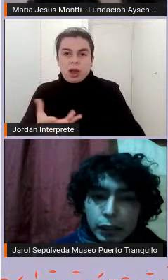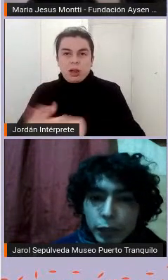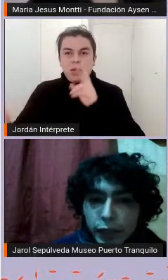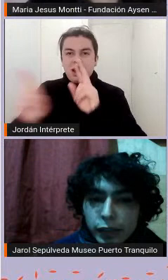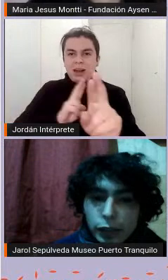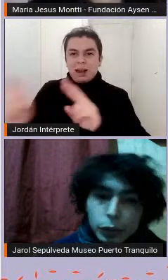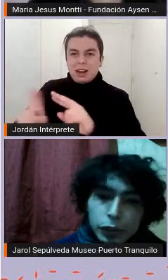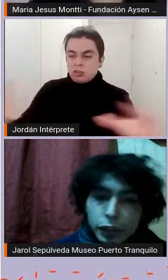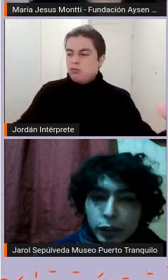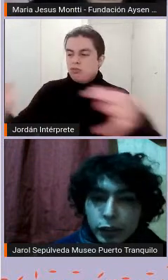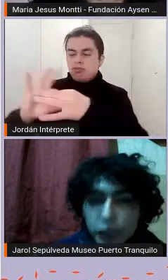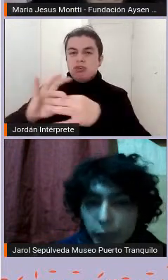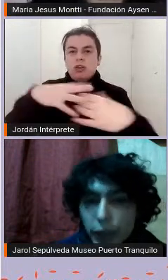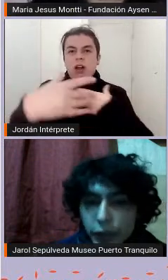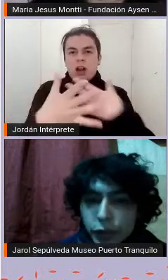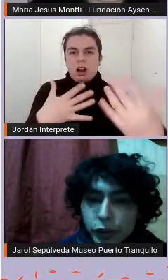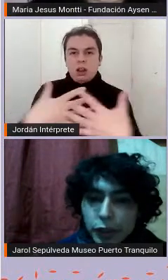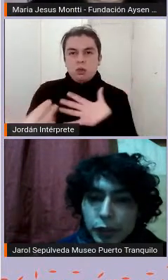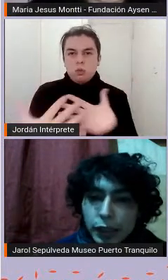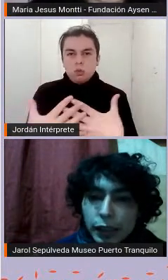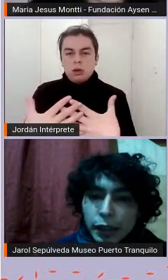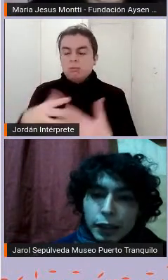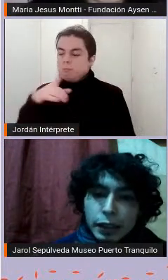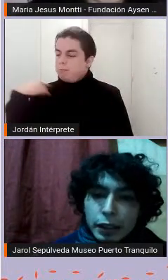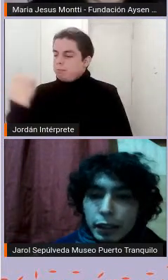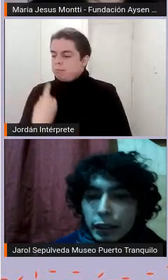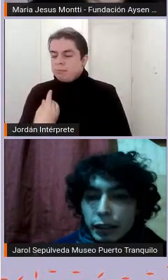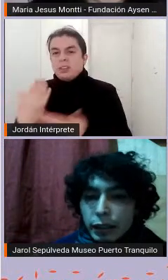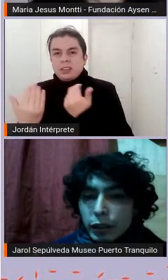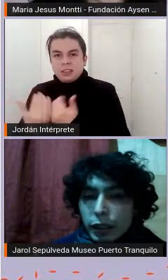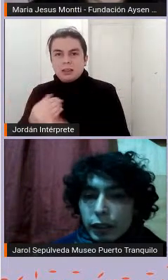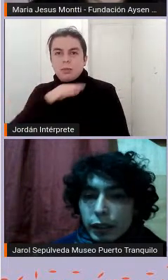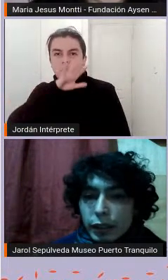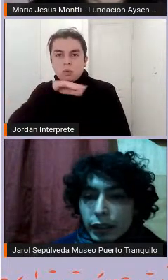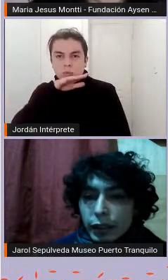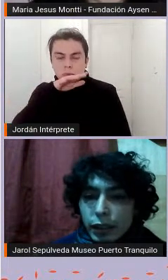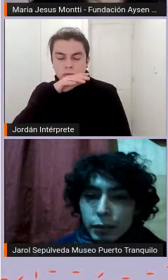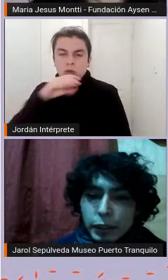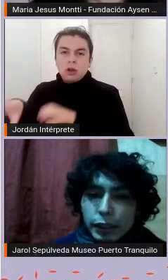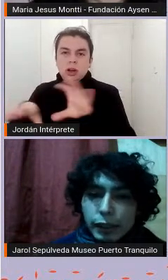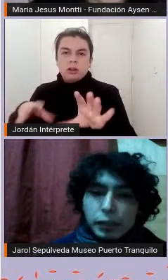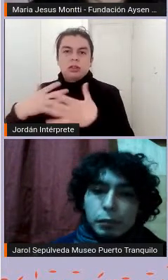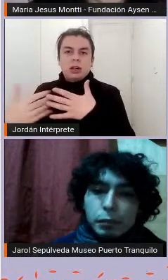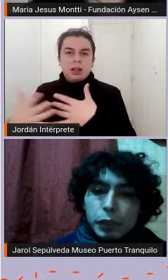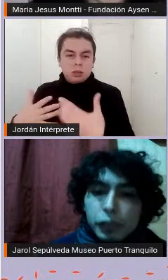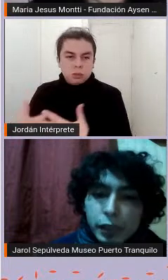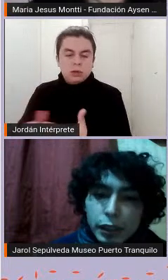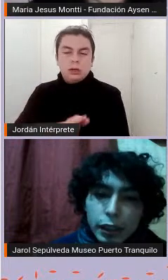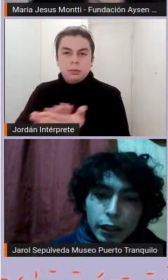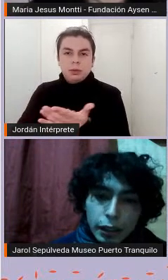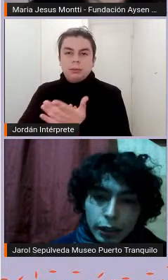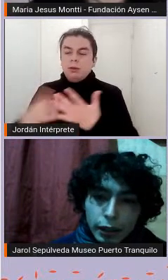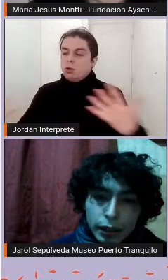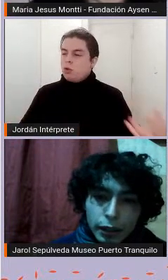¿cierto? Tenemos que hacer uso, ¿cierto?, de los llamados recursos naturales y lograr generar como esta simbiosis